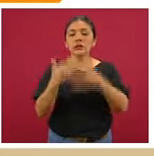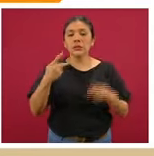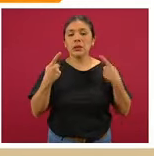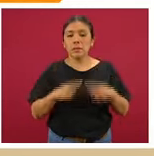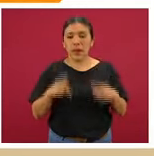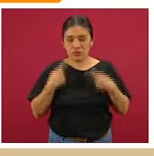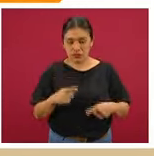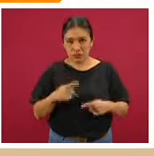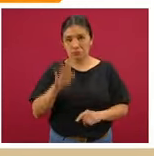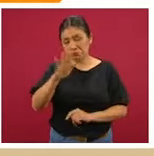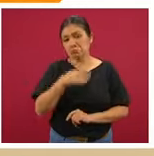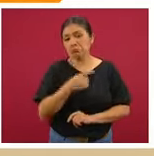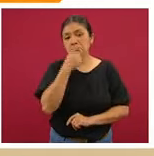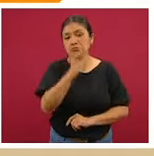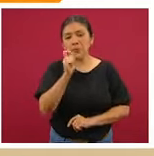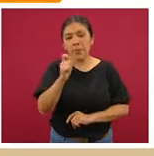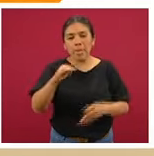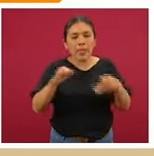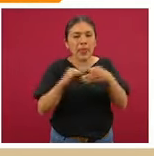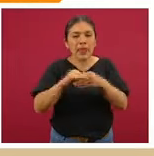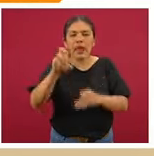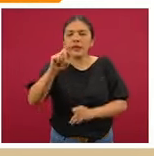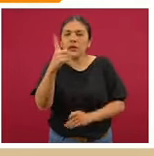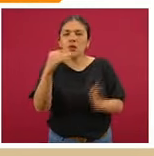925.415. Y como comentábamos, en alrededor de